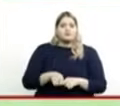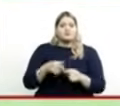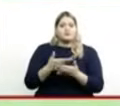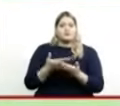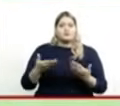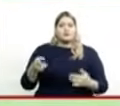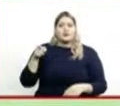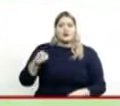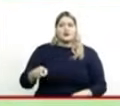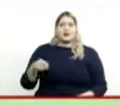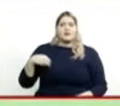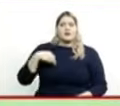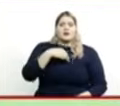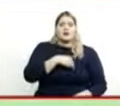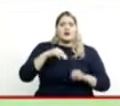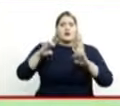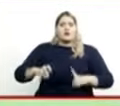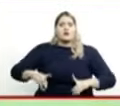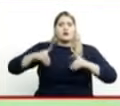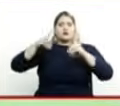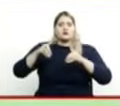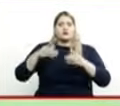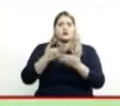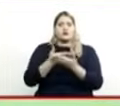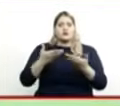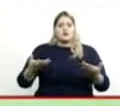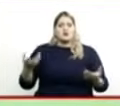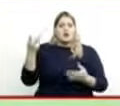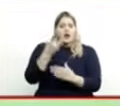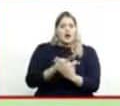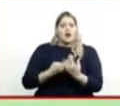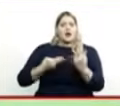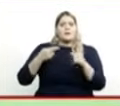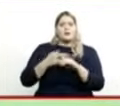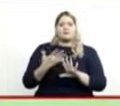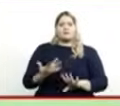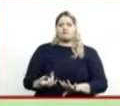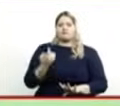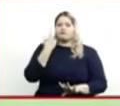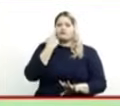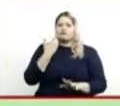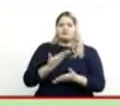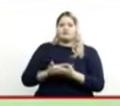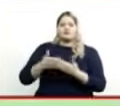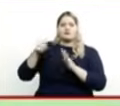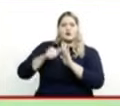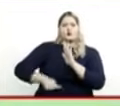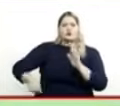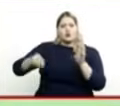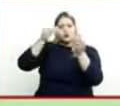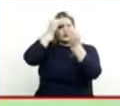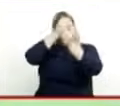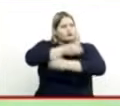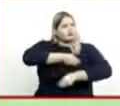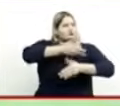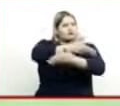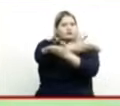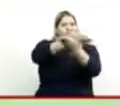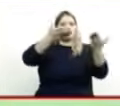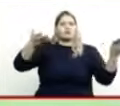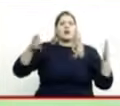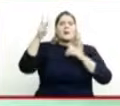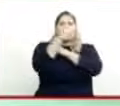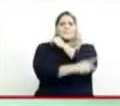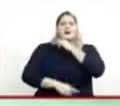Social y la Secretaría de Educación. Hace unos meses expuse al mundo en Francia